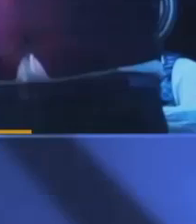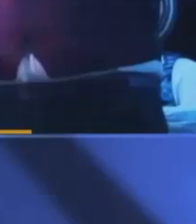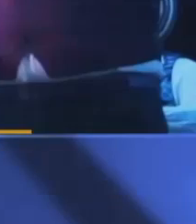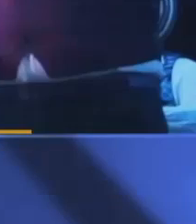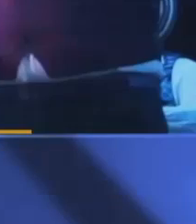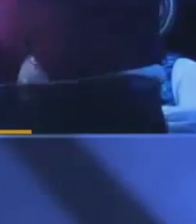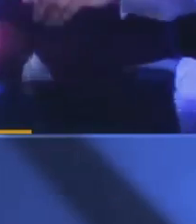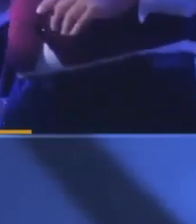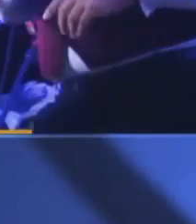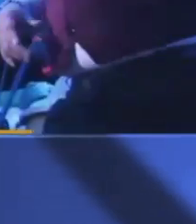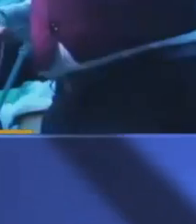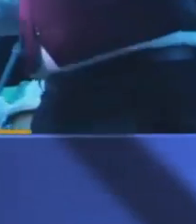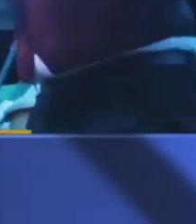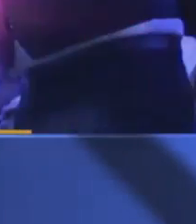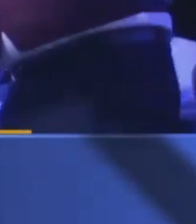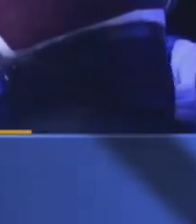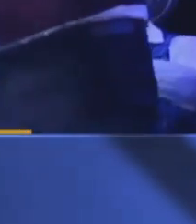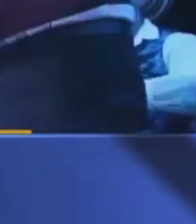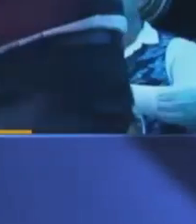ciudad.